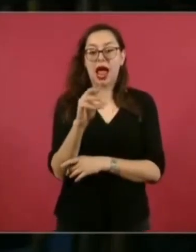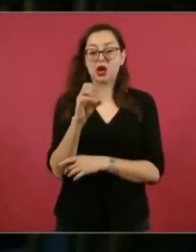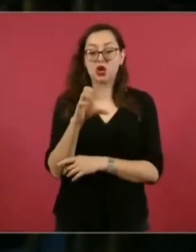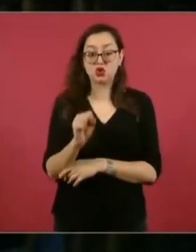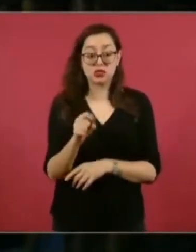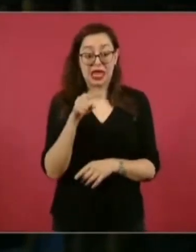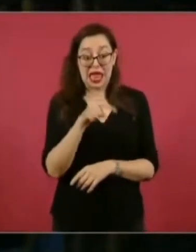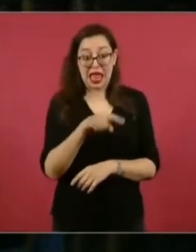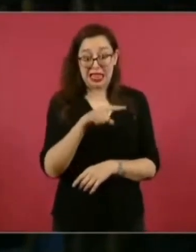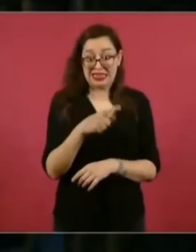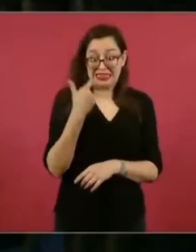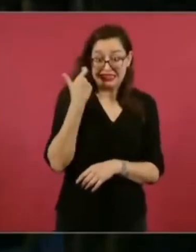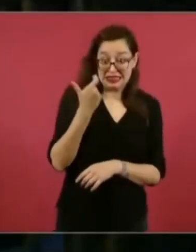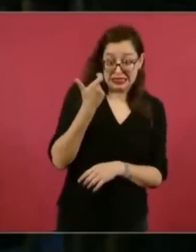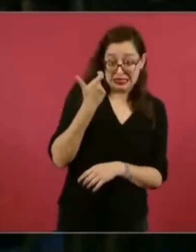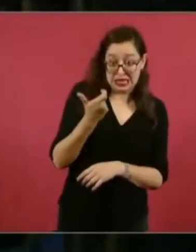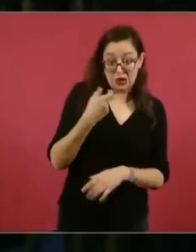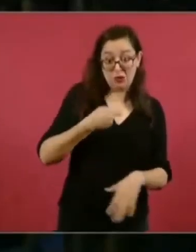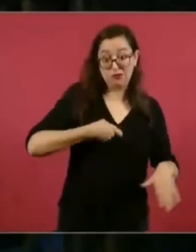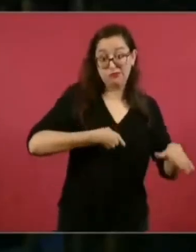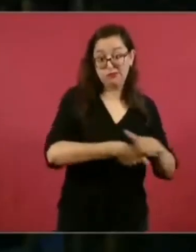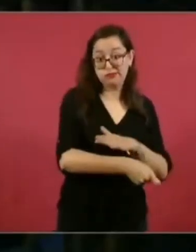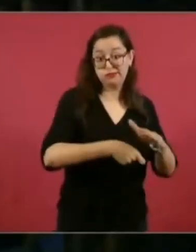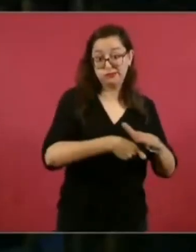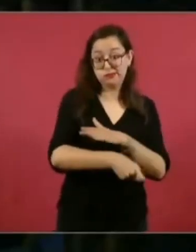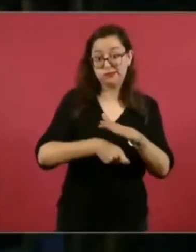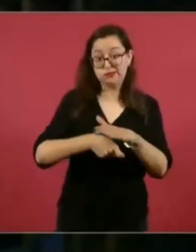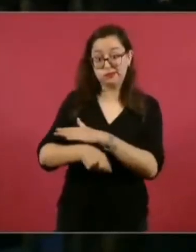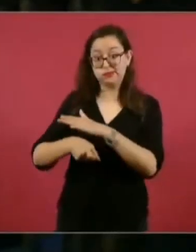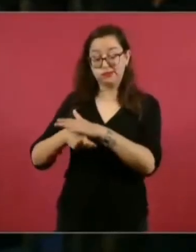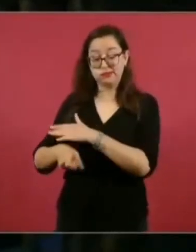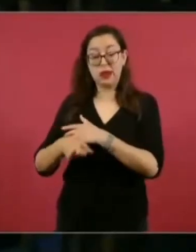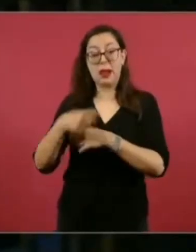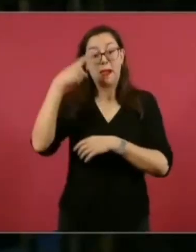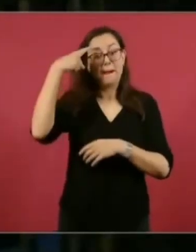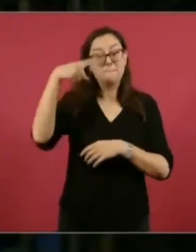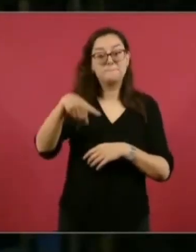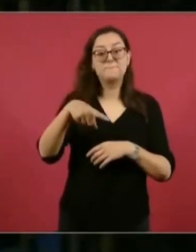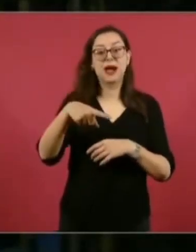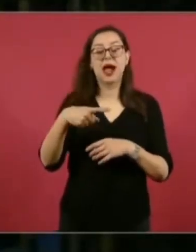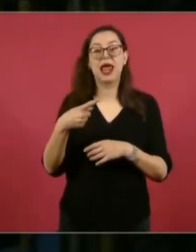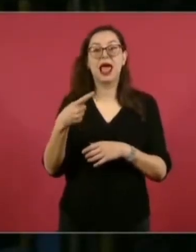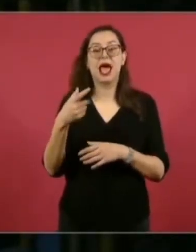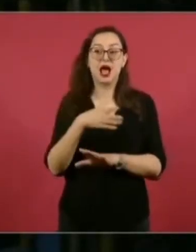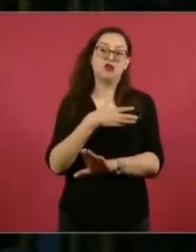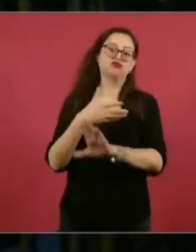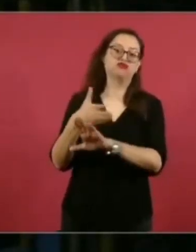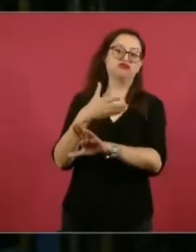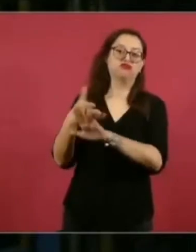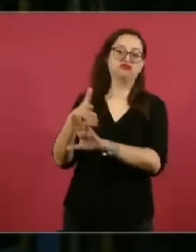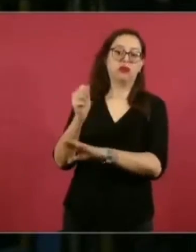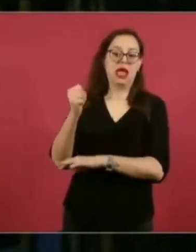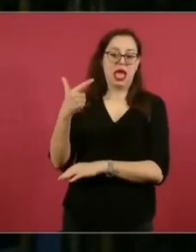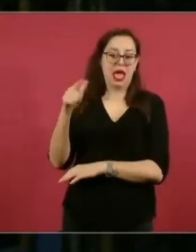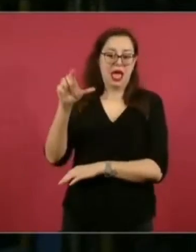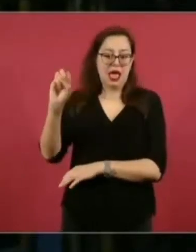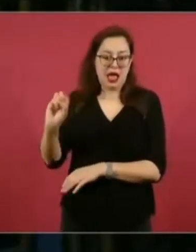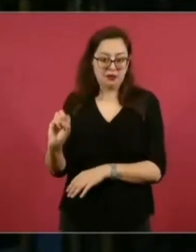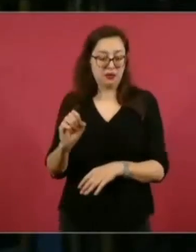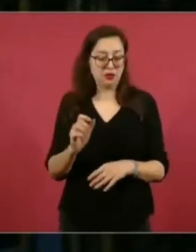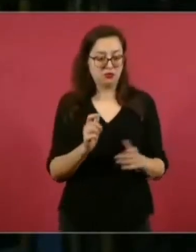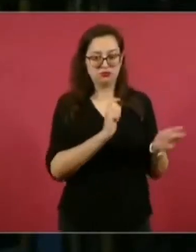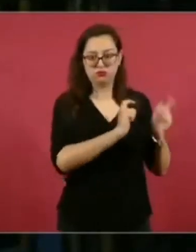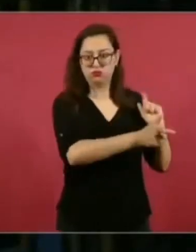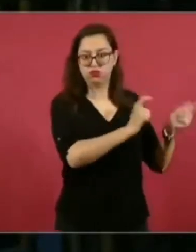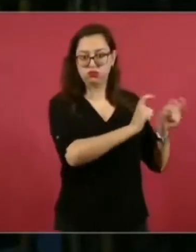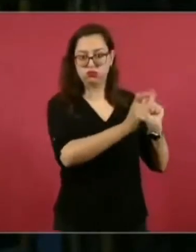de financiamiento de los colegas reporteros que apoyaban a Roberto Madrazo en la campaña de 1994. Y venían la nómina de cada uno de ellos